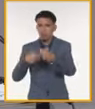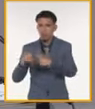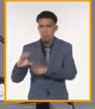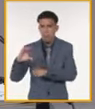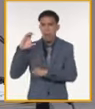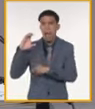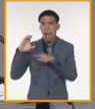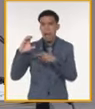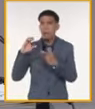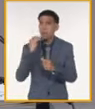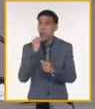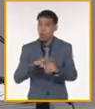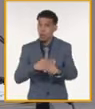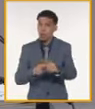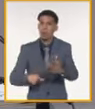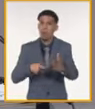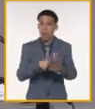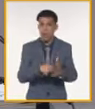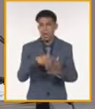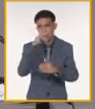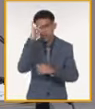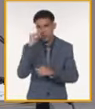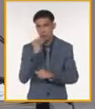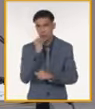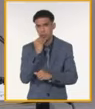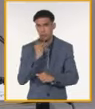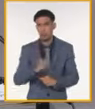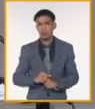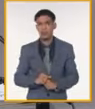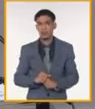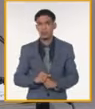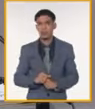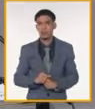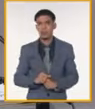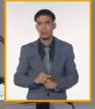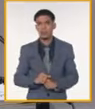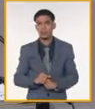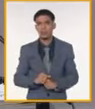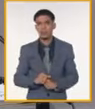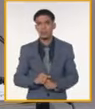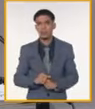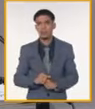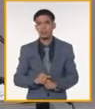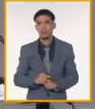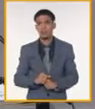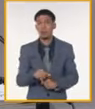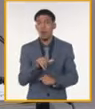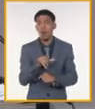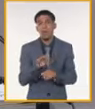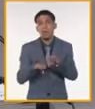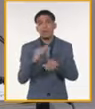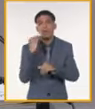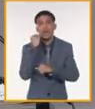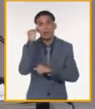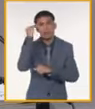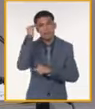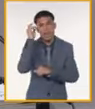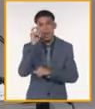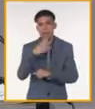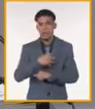también está en correspondencia con la capacidad de contribuir que tiene el el precisamente el contribuyente el actor económico también se